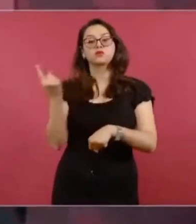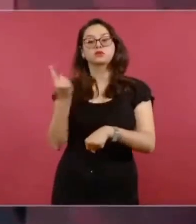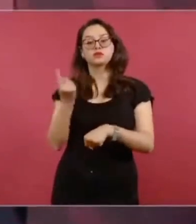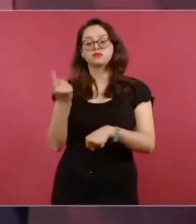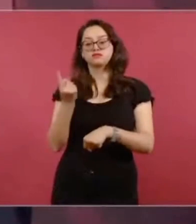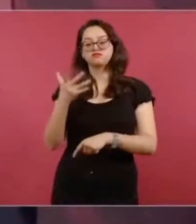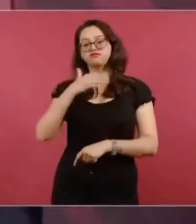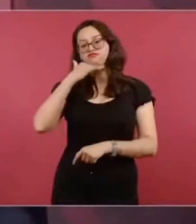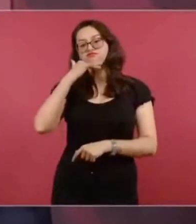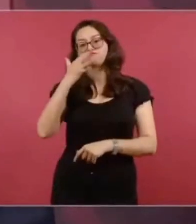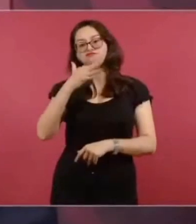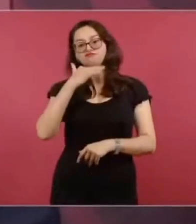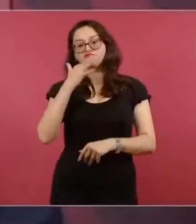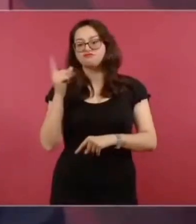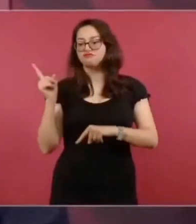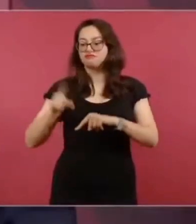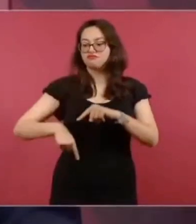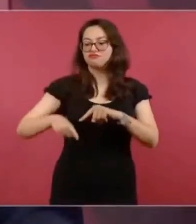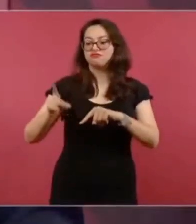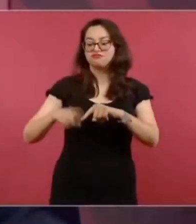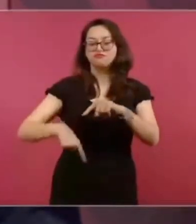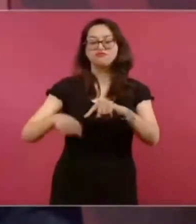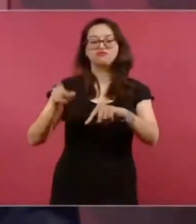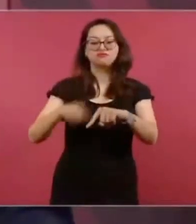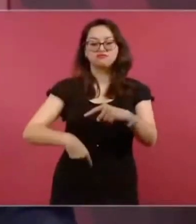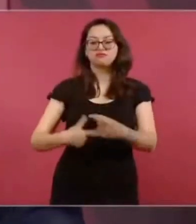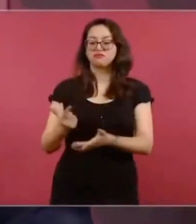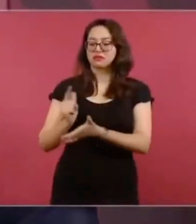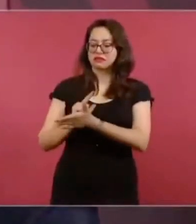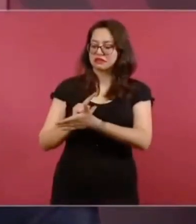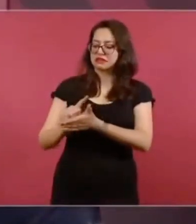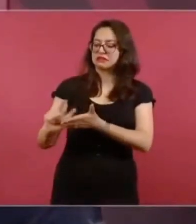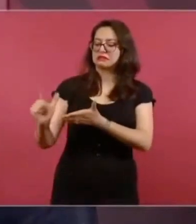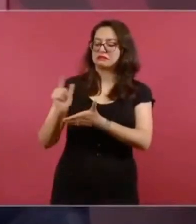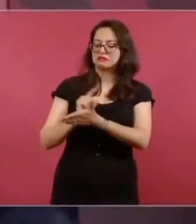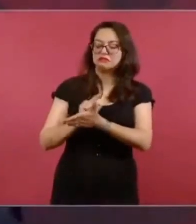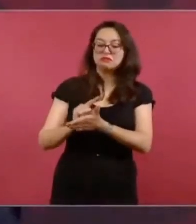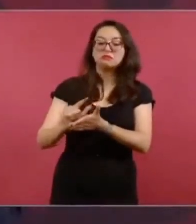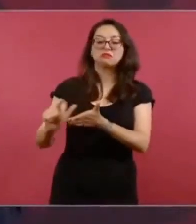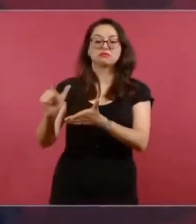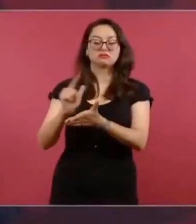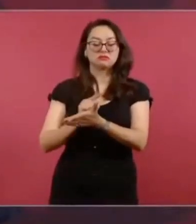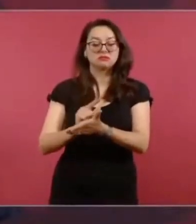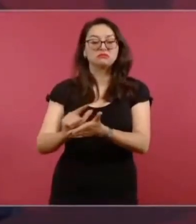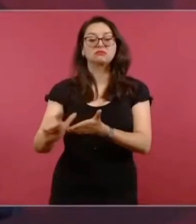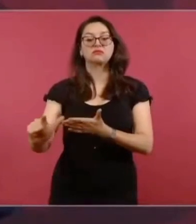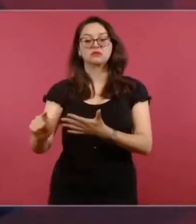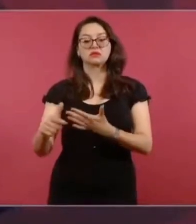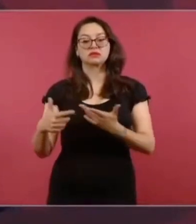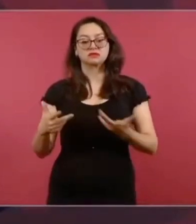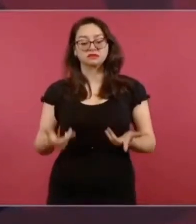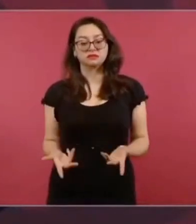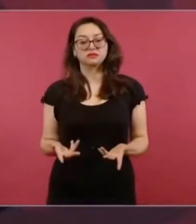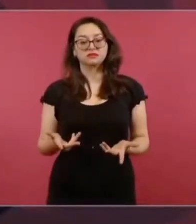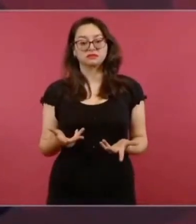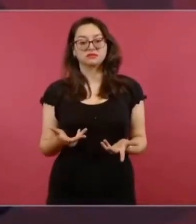de corrupción, si continúa el proceso de